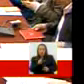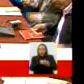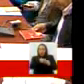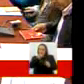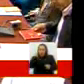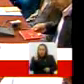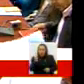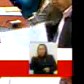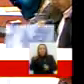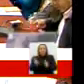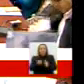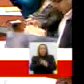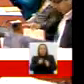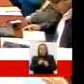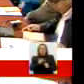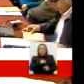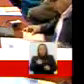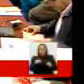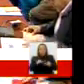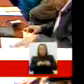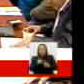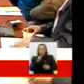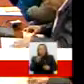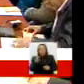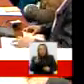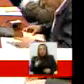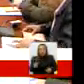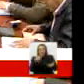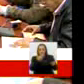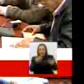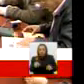un recorrido con los miembros de la comunidad Twitter que han sido